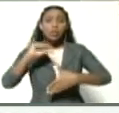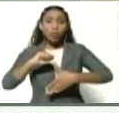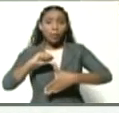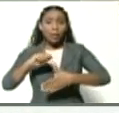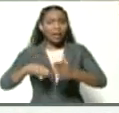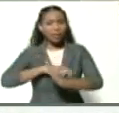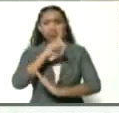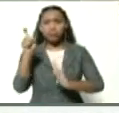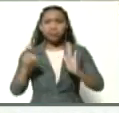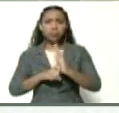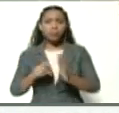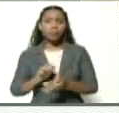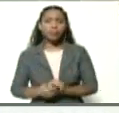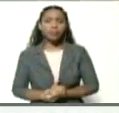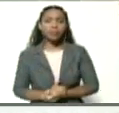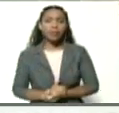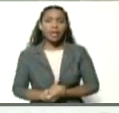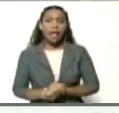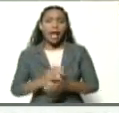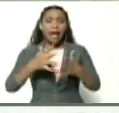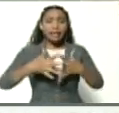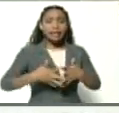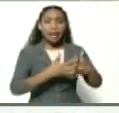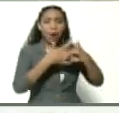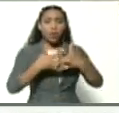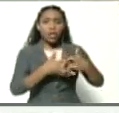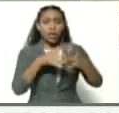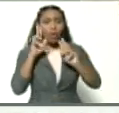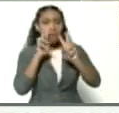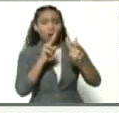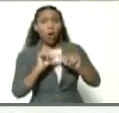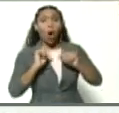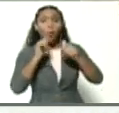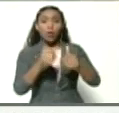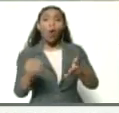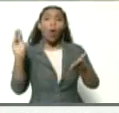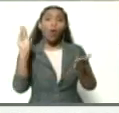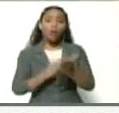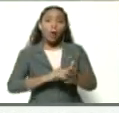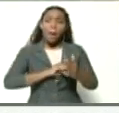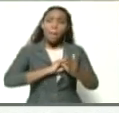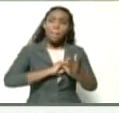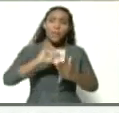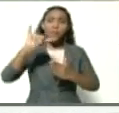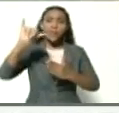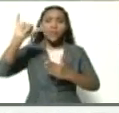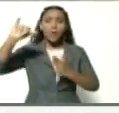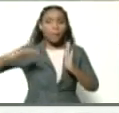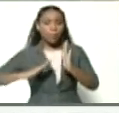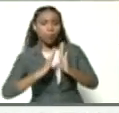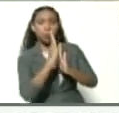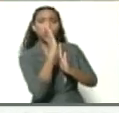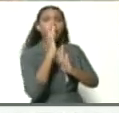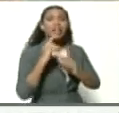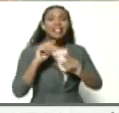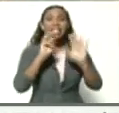general. En Estados Unidos vi que comienza otra vez a repuntar la curva. Más de 70.000 casos